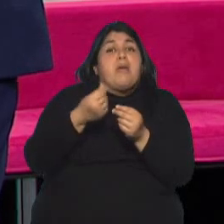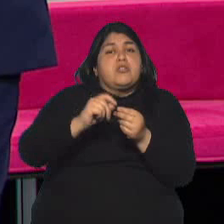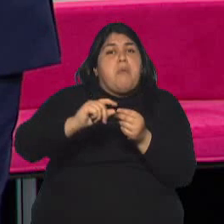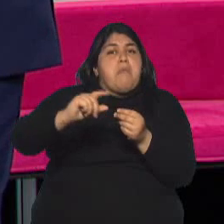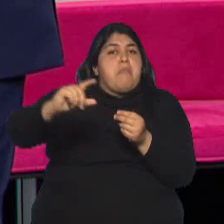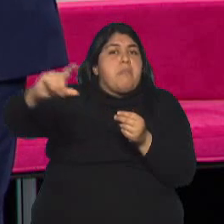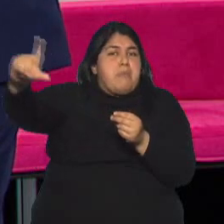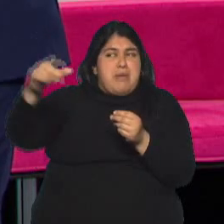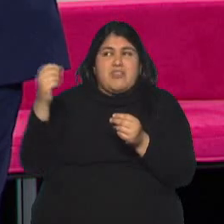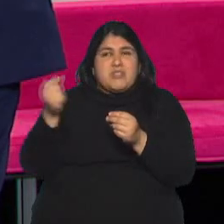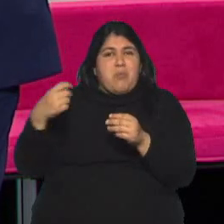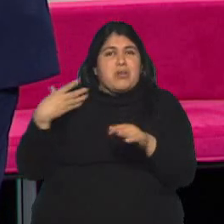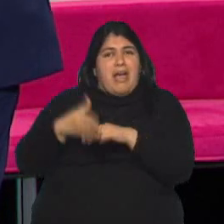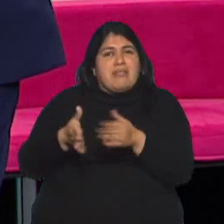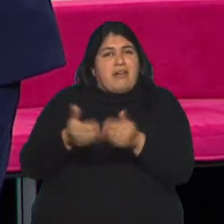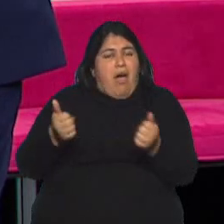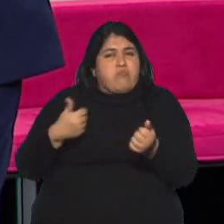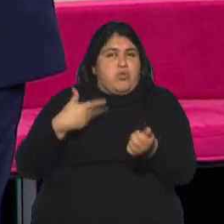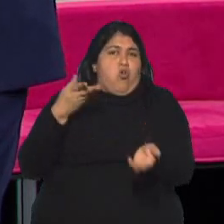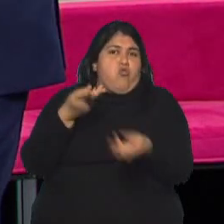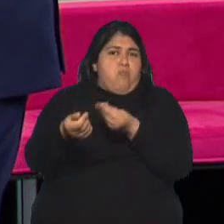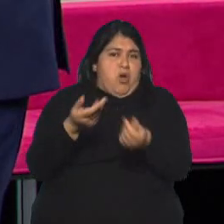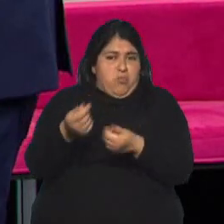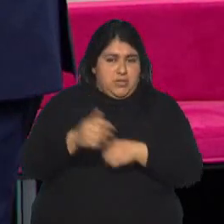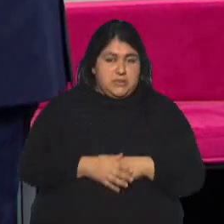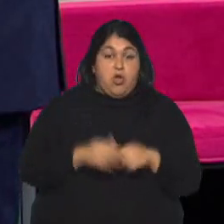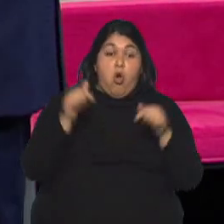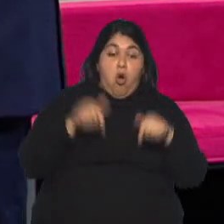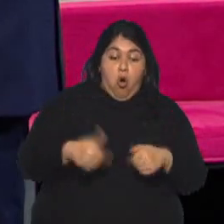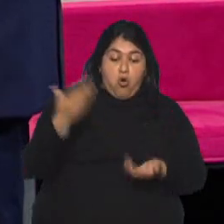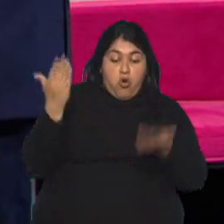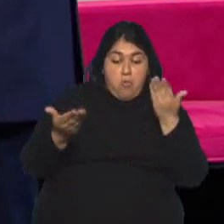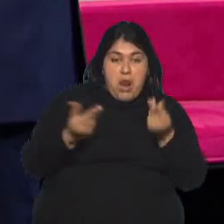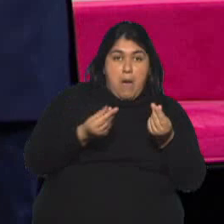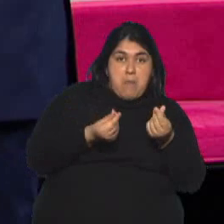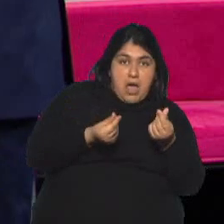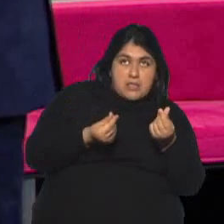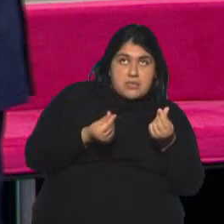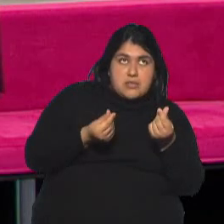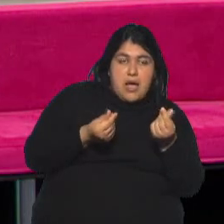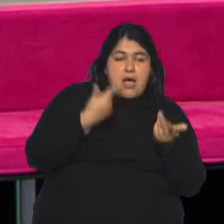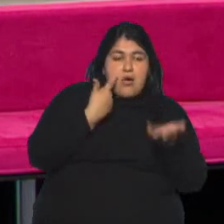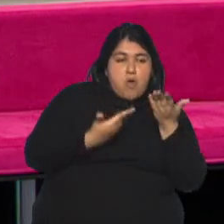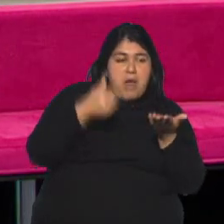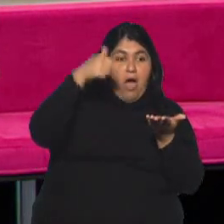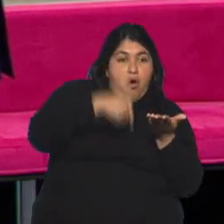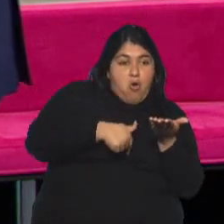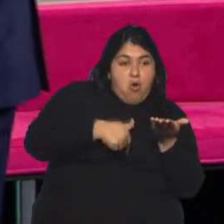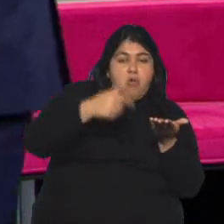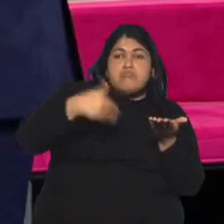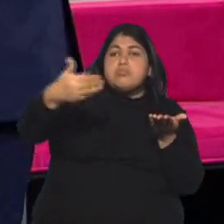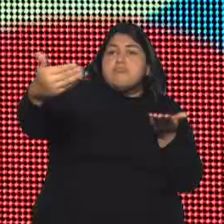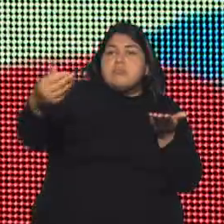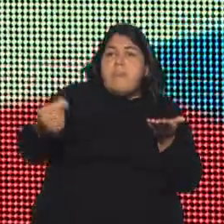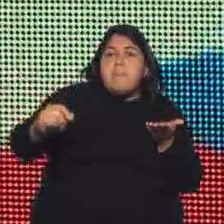que necesitas realmente. Claro. Y hacer ese saber cálculo. ¿Cuánto está hoy para ver si aumentan o no en los próximos días una vez que empieza a regir?